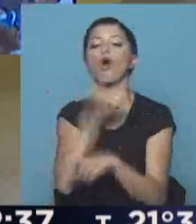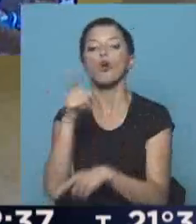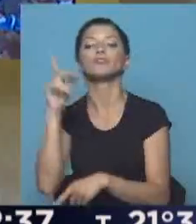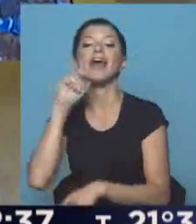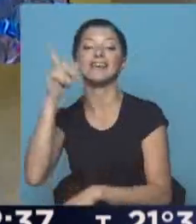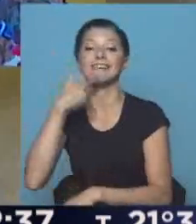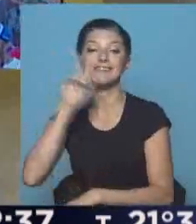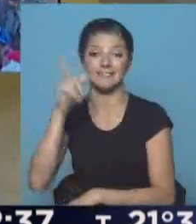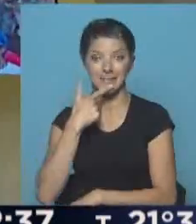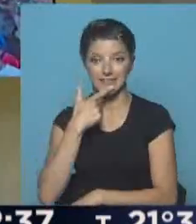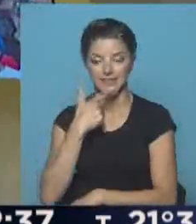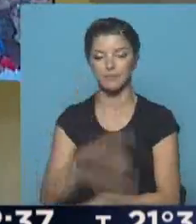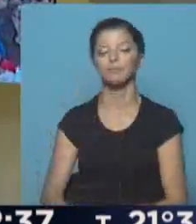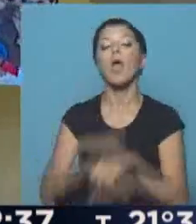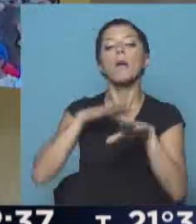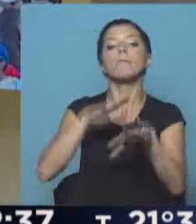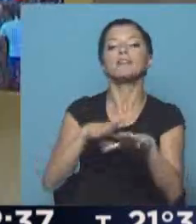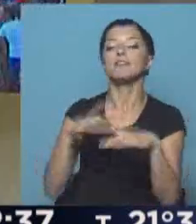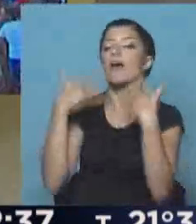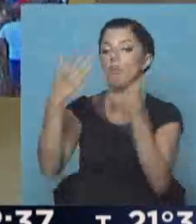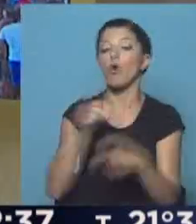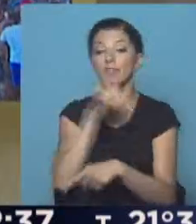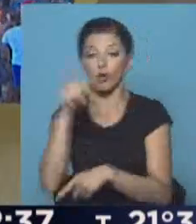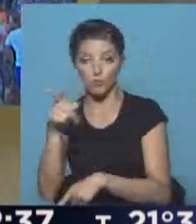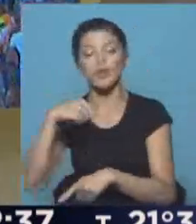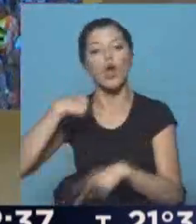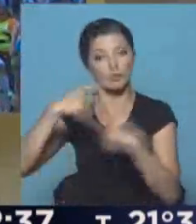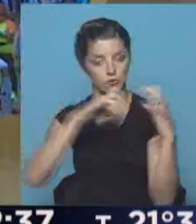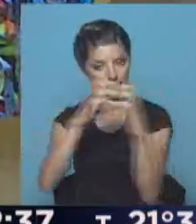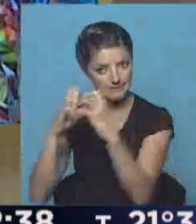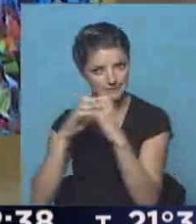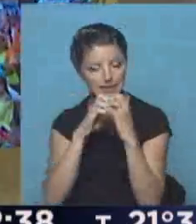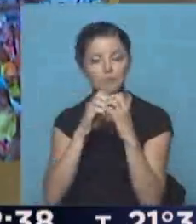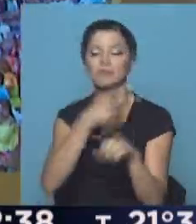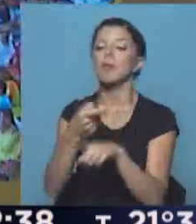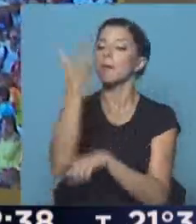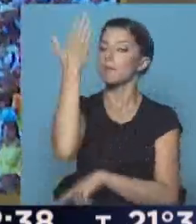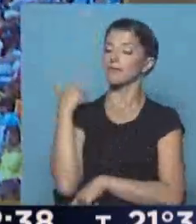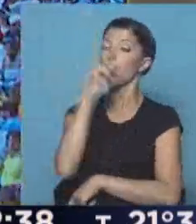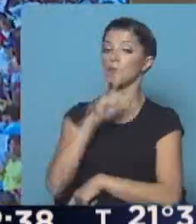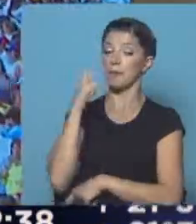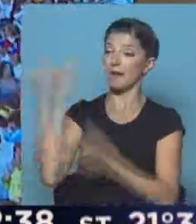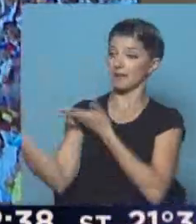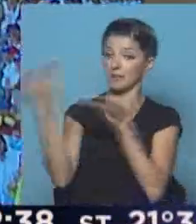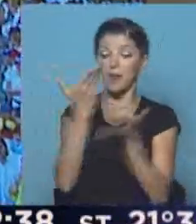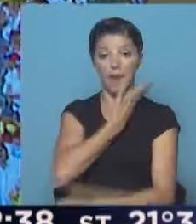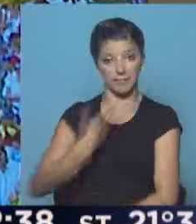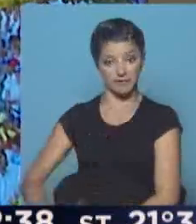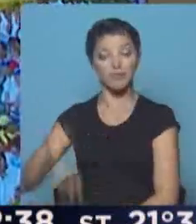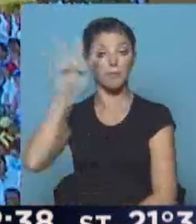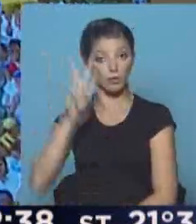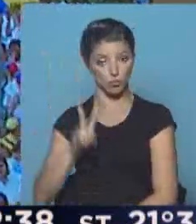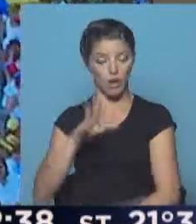Entre marchas y contramarchas sigue la tensión en Venezuela. Esta semana el Papa Francisco recibió al presidente Nicolás Maduro y el Vaticano